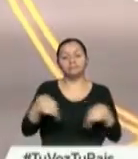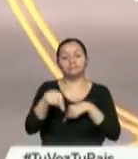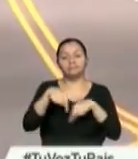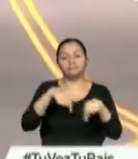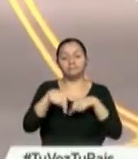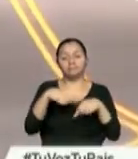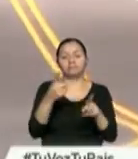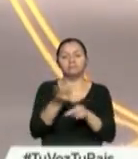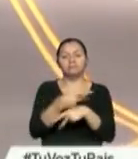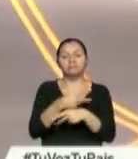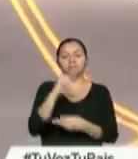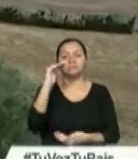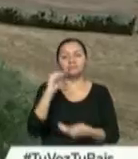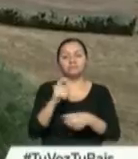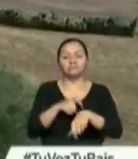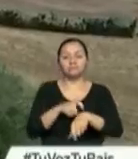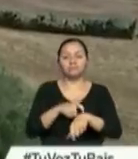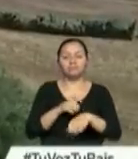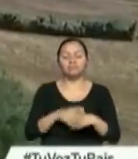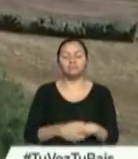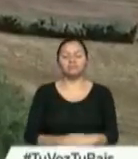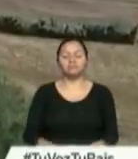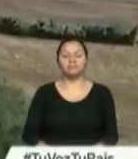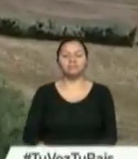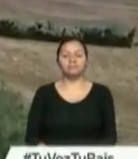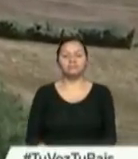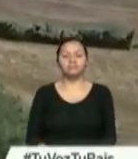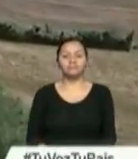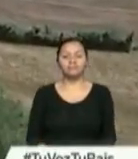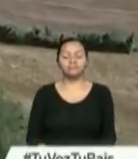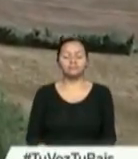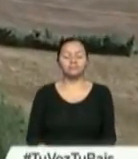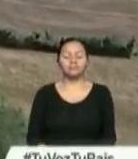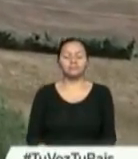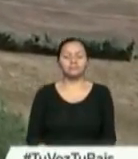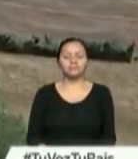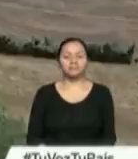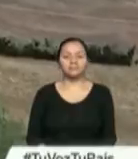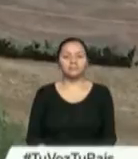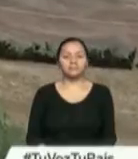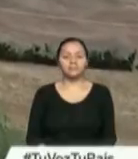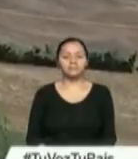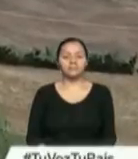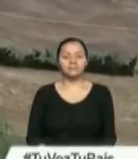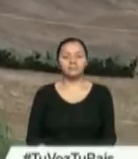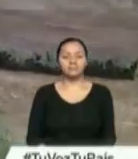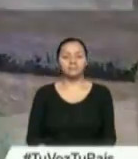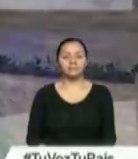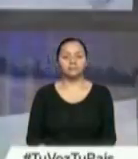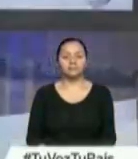productos en menor tiempo. En Quito, Víctor Fernando Bravo, Noticiero Ciudadano.